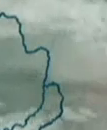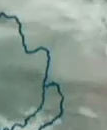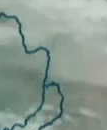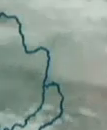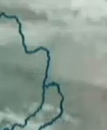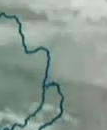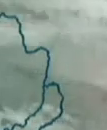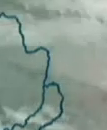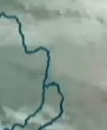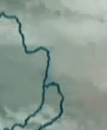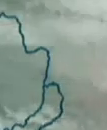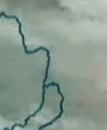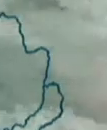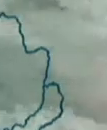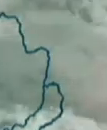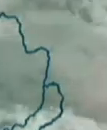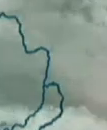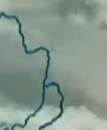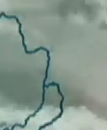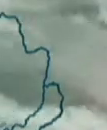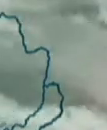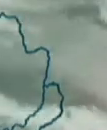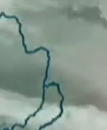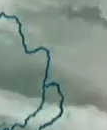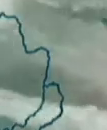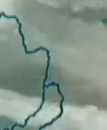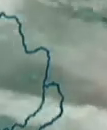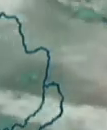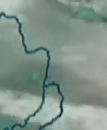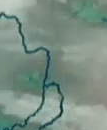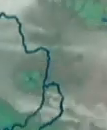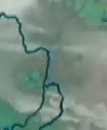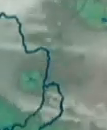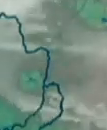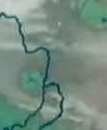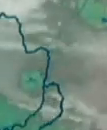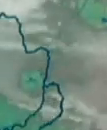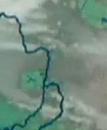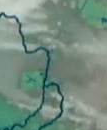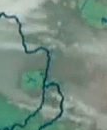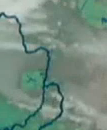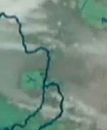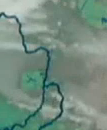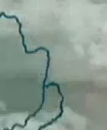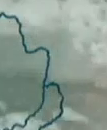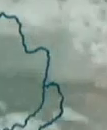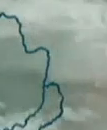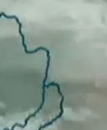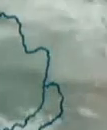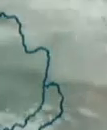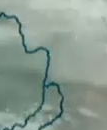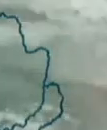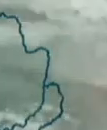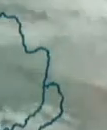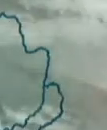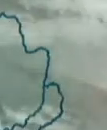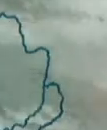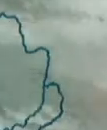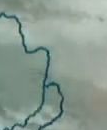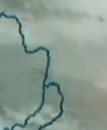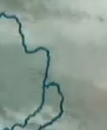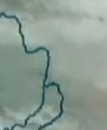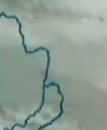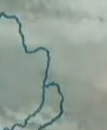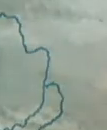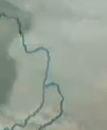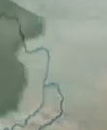nos va a esperar un día bastante seco. No hemos tenido tan solo un poco de nubosidad, algunas pocas lluvias, algunas pocas nubes ingresando a la región,